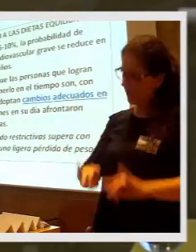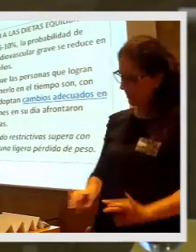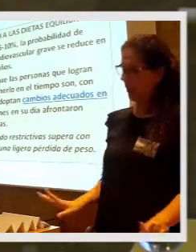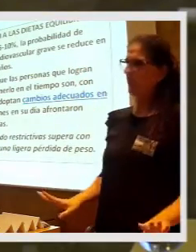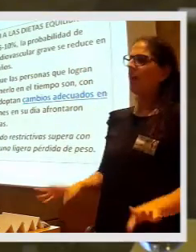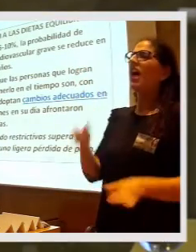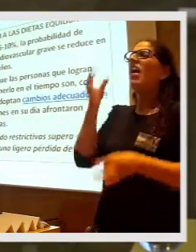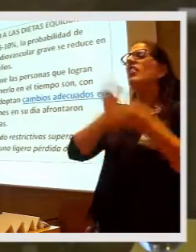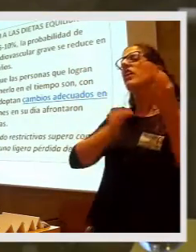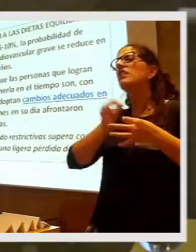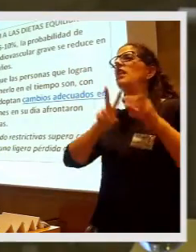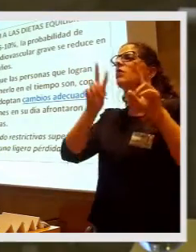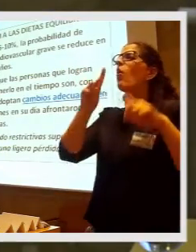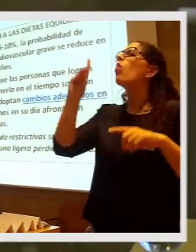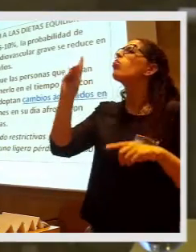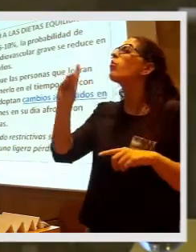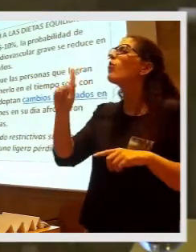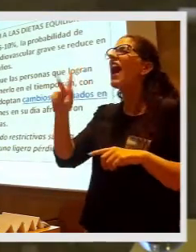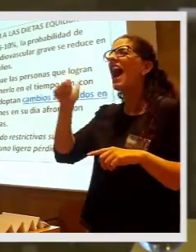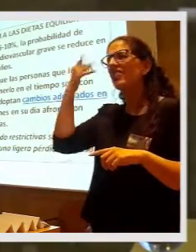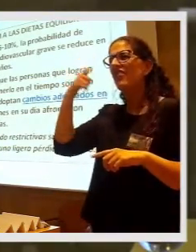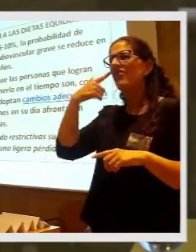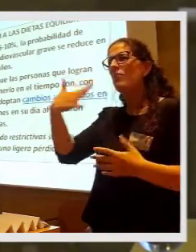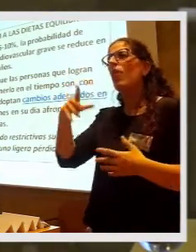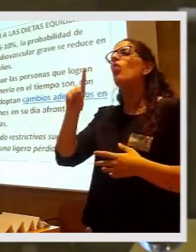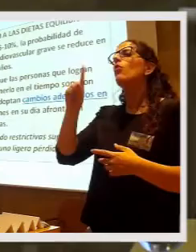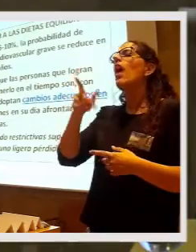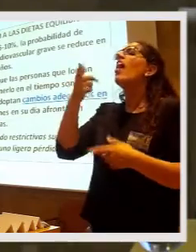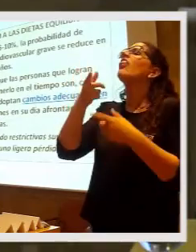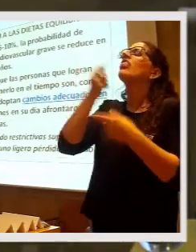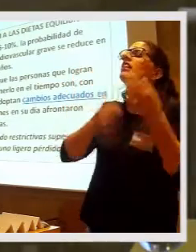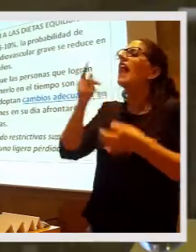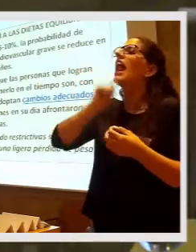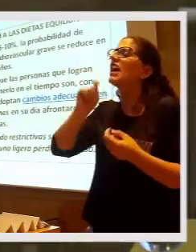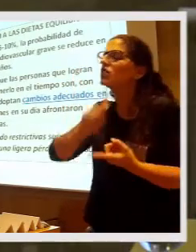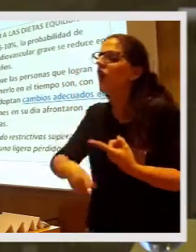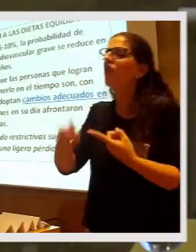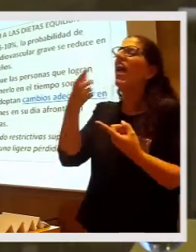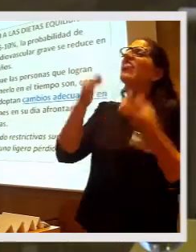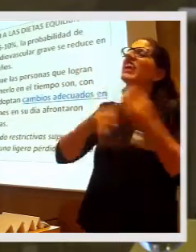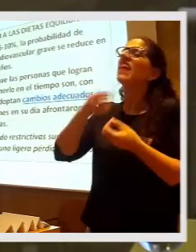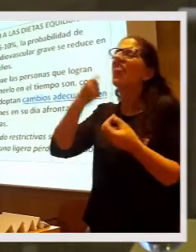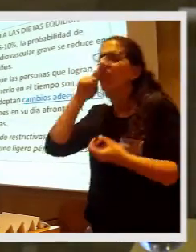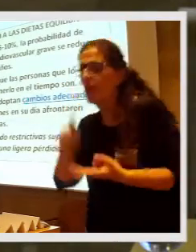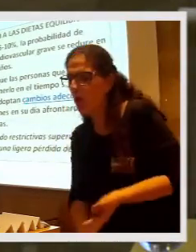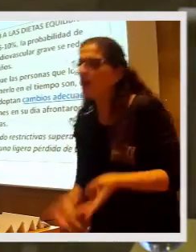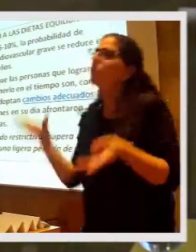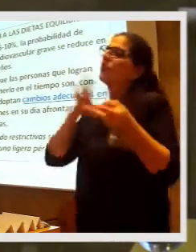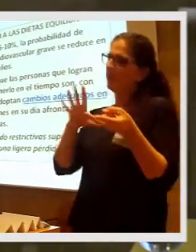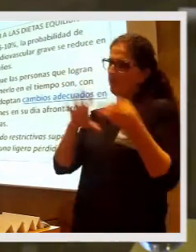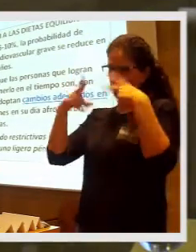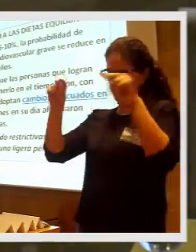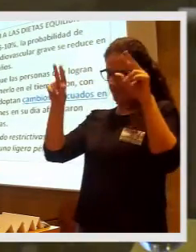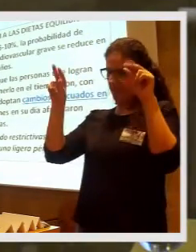Atkins, una dieta de Duncan, una dieta de la alcachofa, de la cebolla, de las miles de estas dietas,